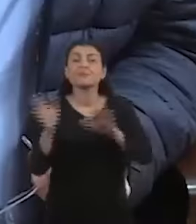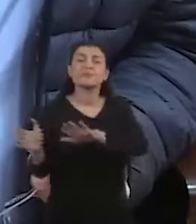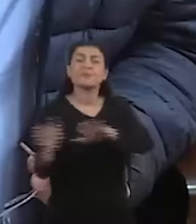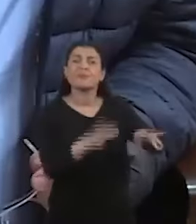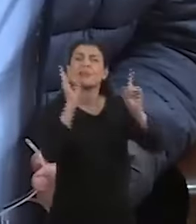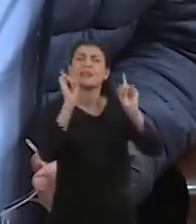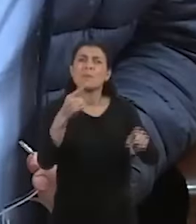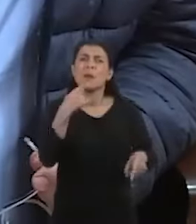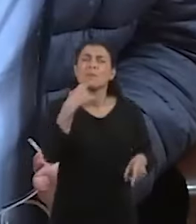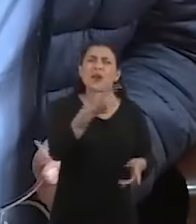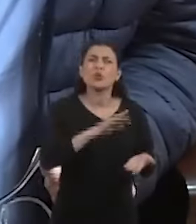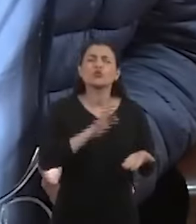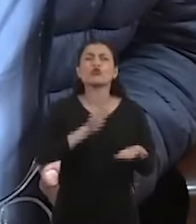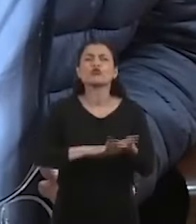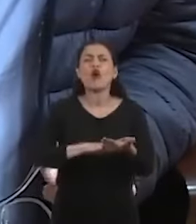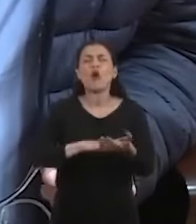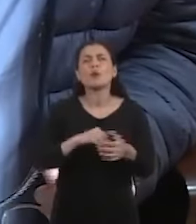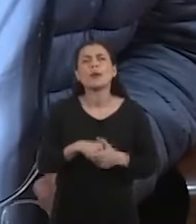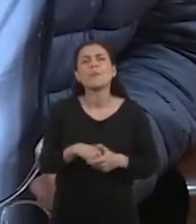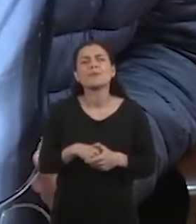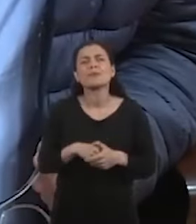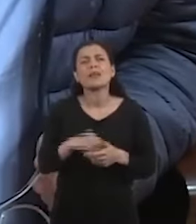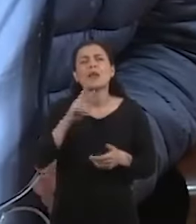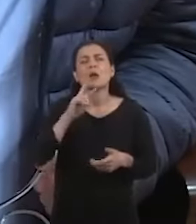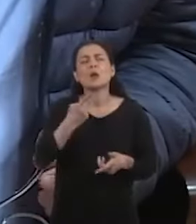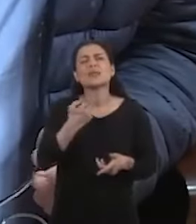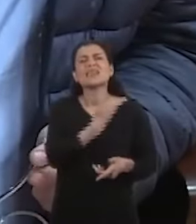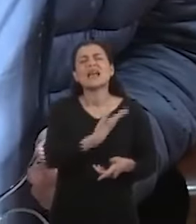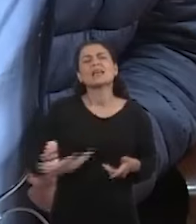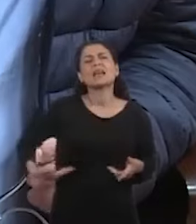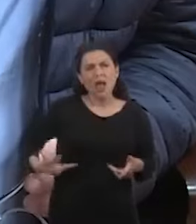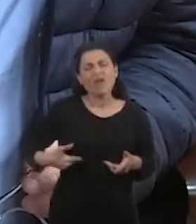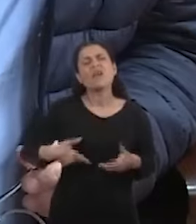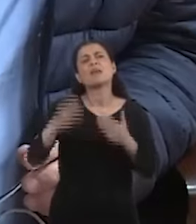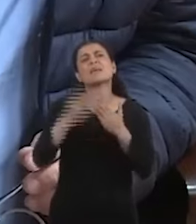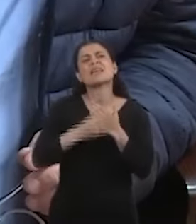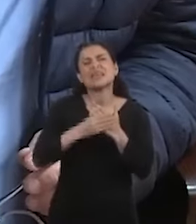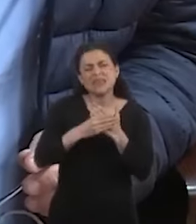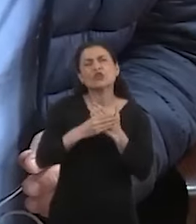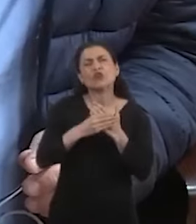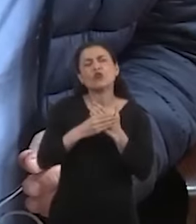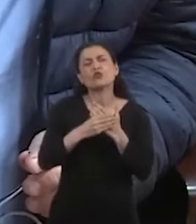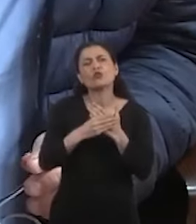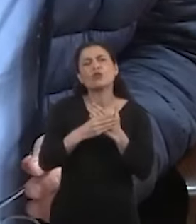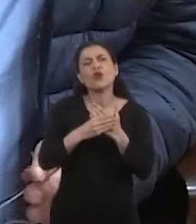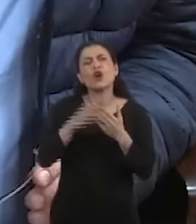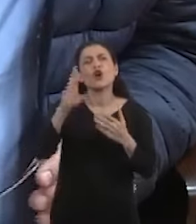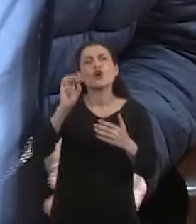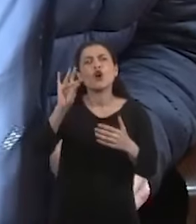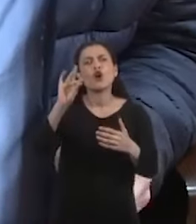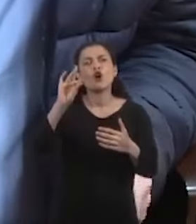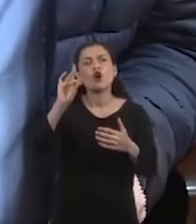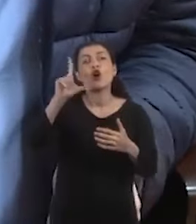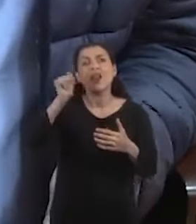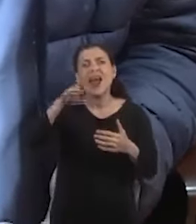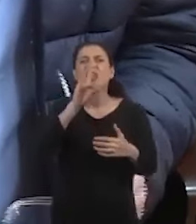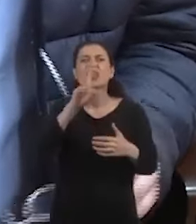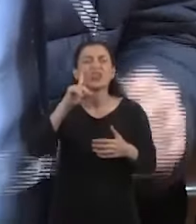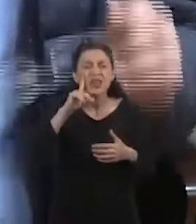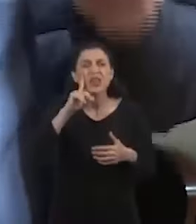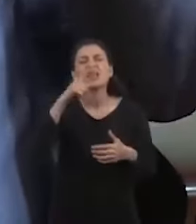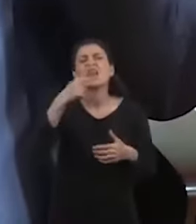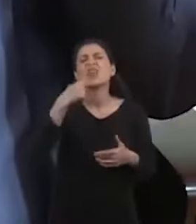quería consultar sobre las declaraciones del vicejefe de gabinete de Juan ronaldi ronaldi que tiene que